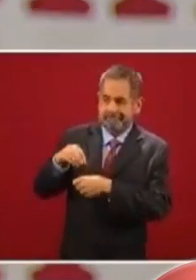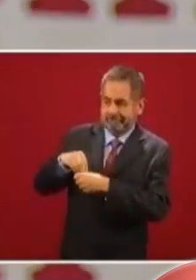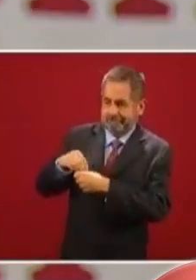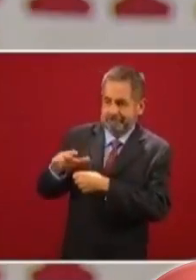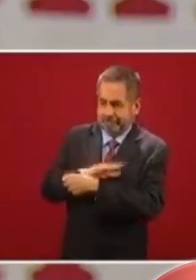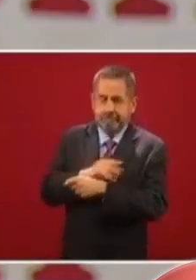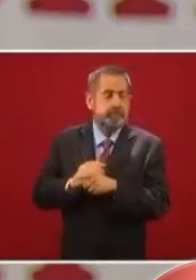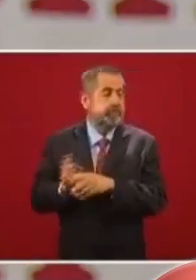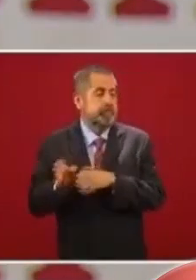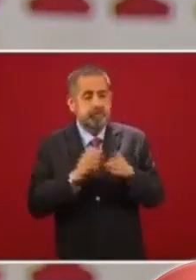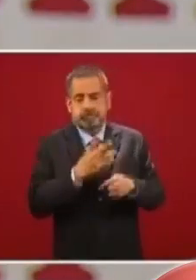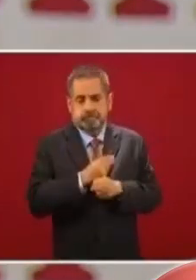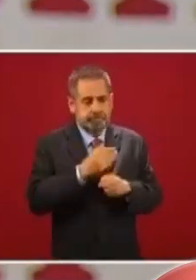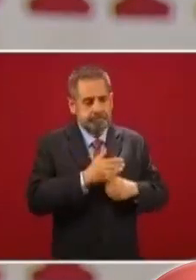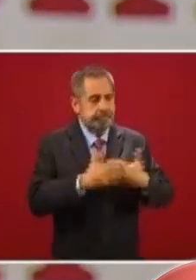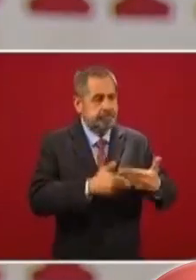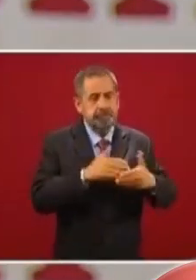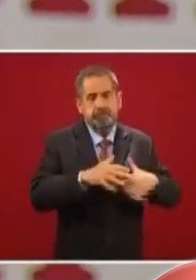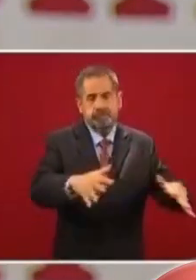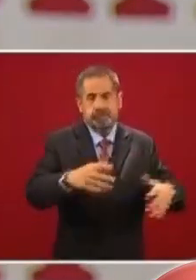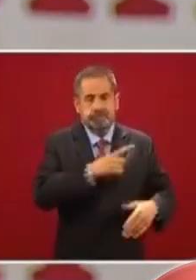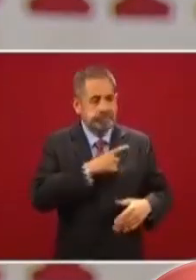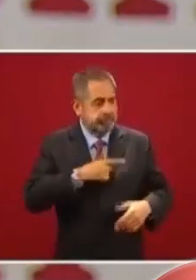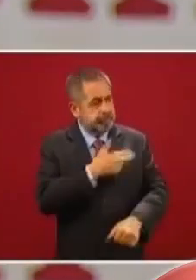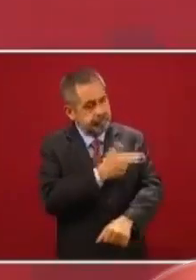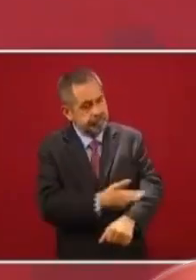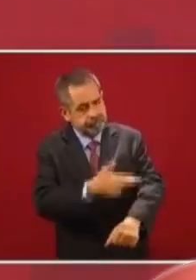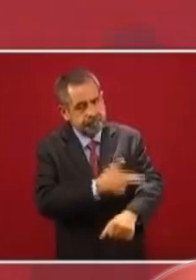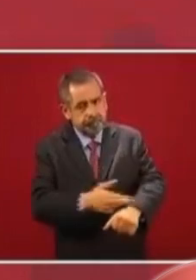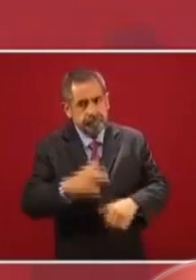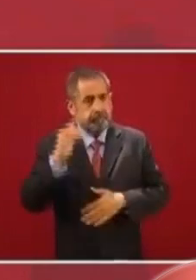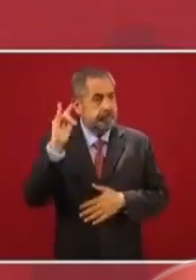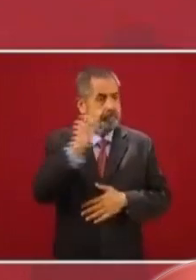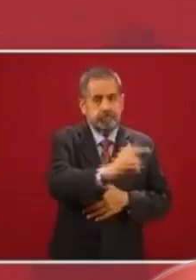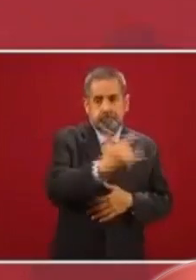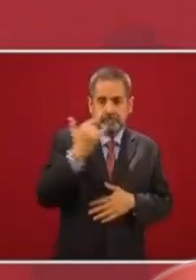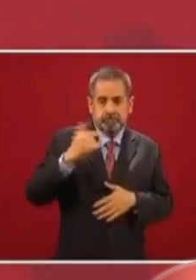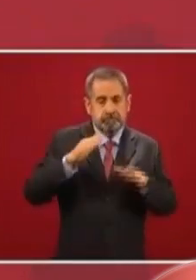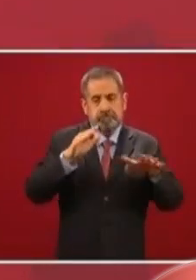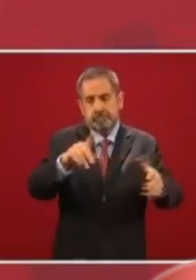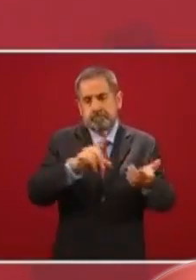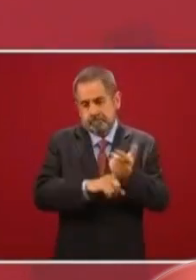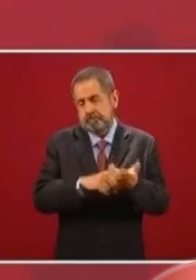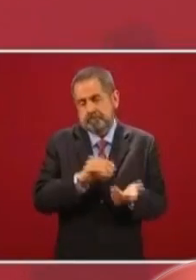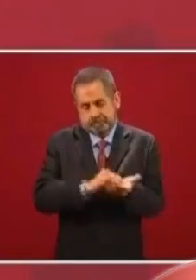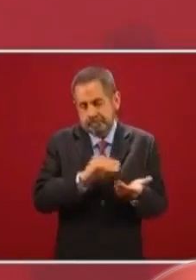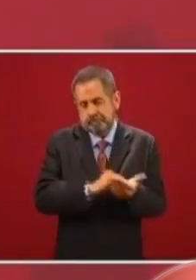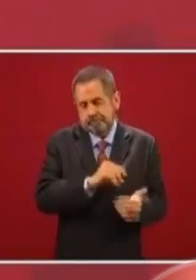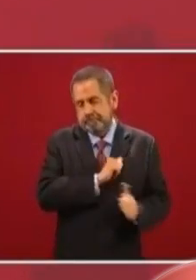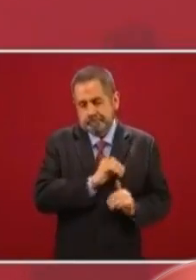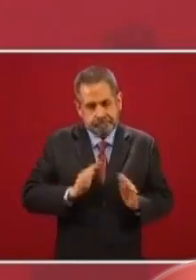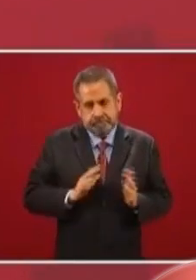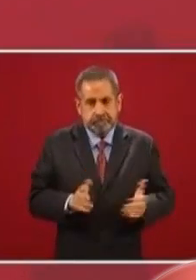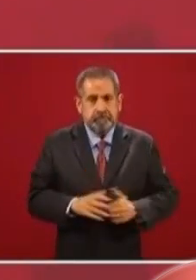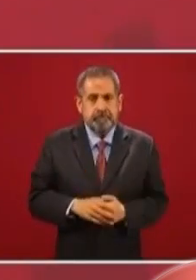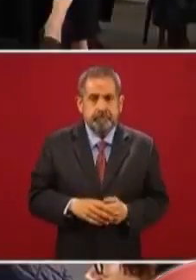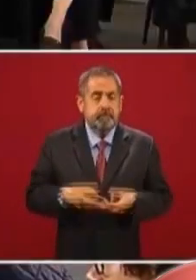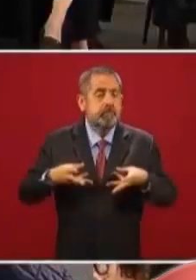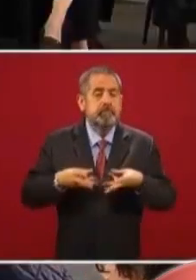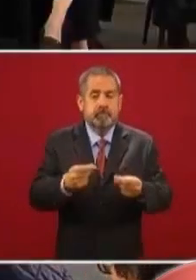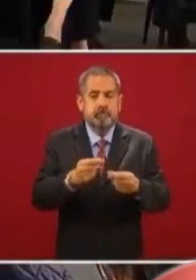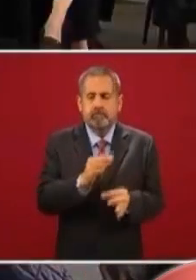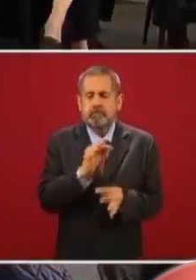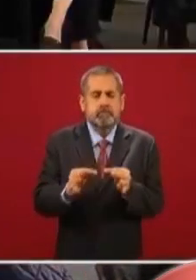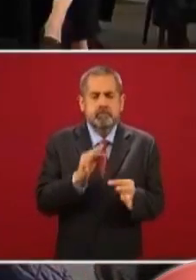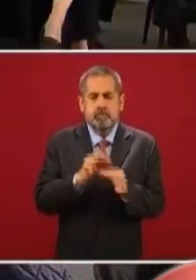y tenemos una base aérea que tiene que seguir realizando operaciones aéreas. Y efectivamente, en cuanto al gasto, el gasto es el